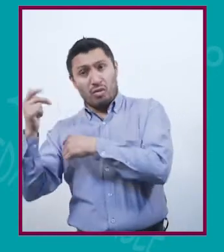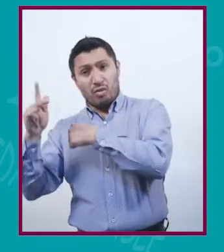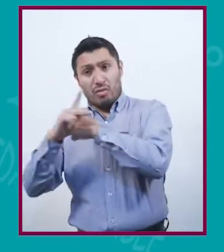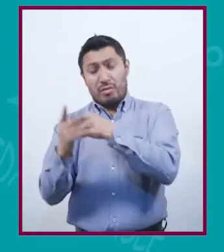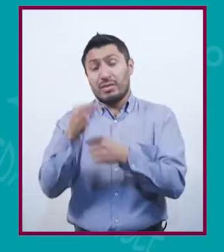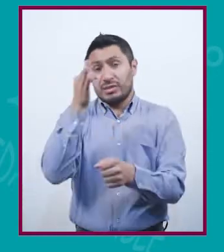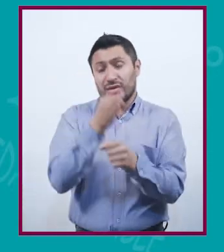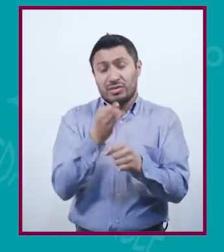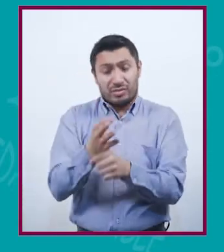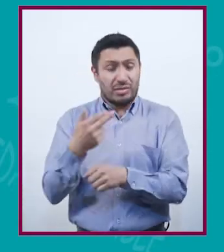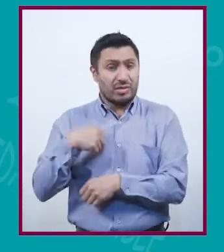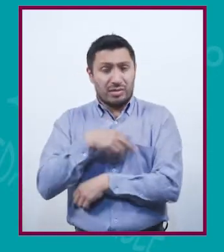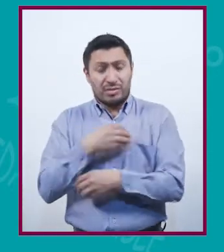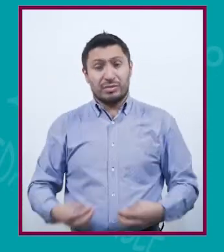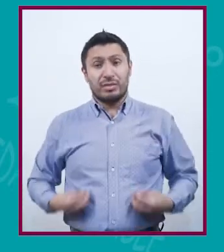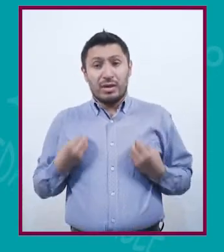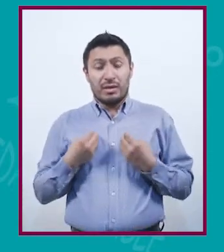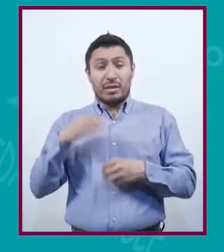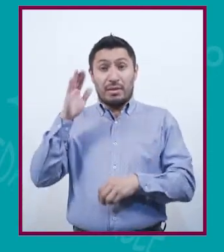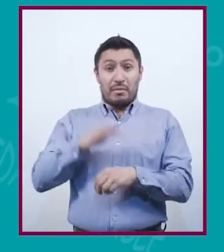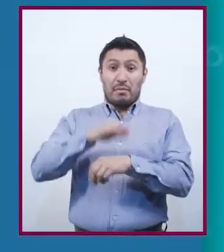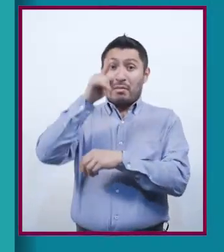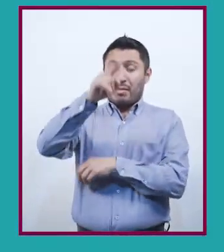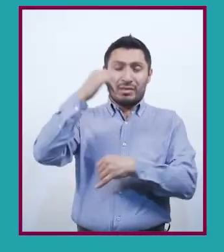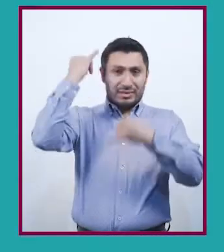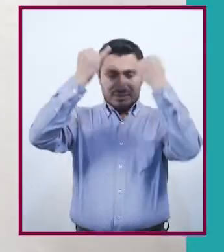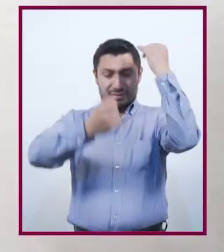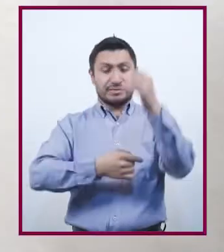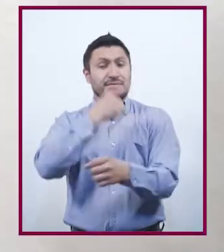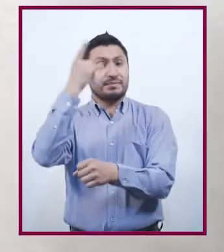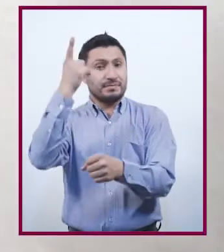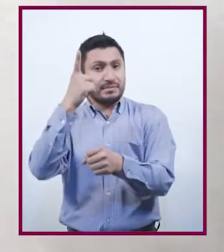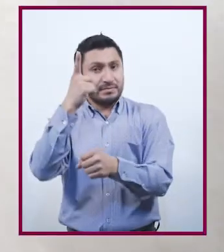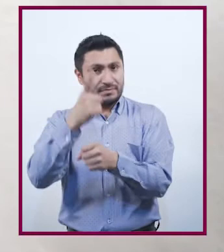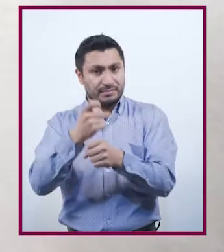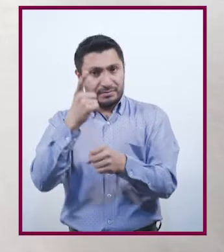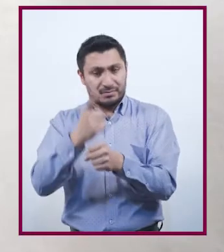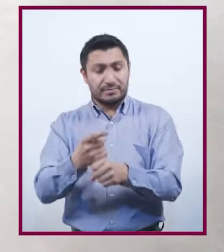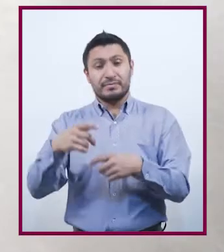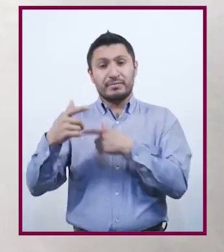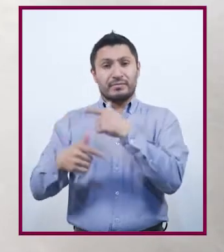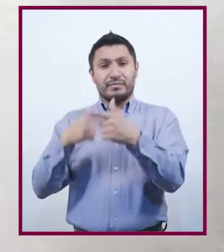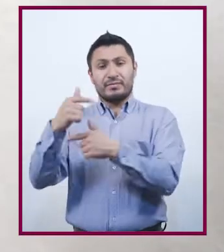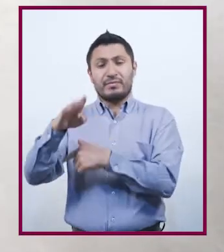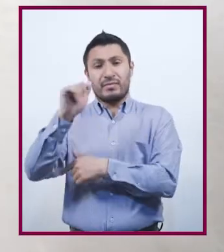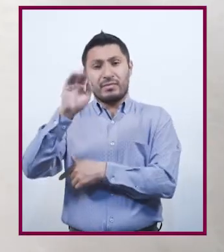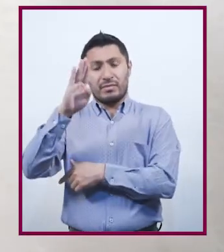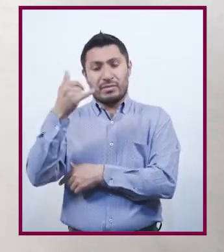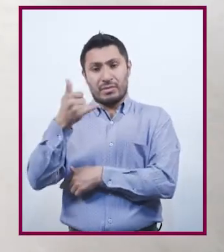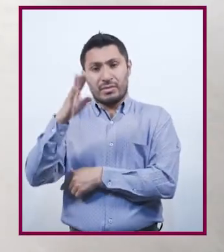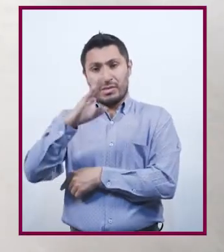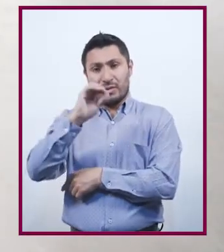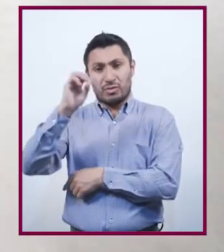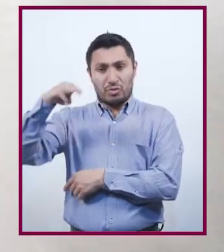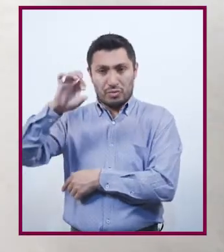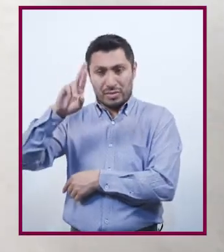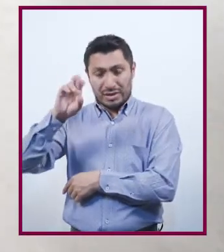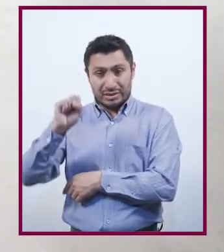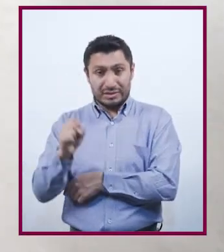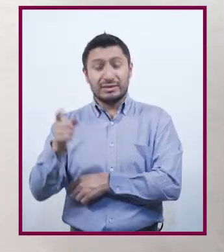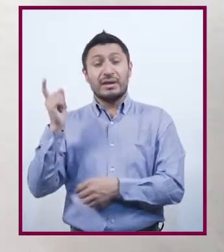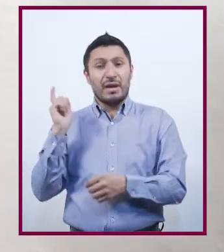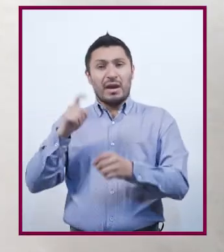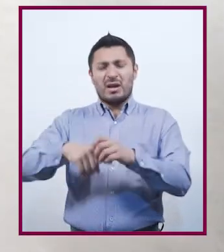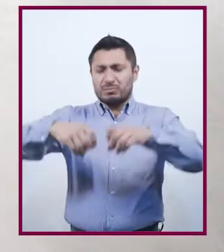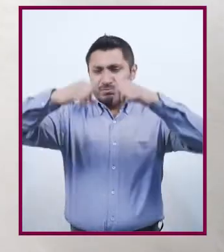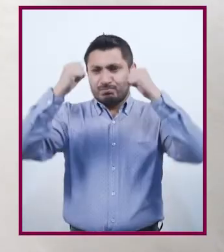conformarían la generación de los baby boomers. Lo sé, te estarás preguntando, ¿qué tienen que ver esas personas ahora mayores y